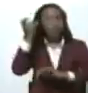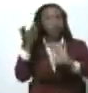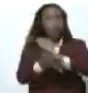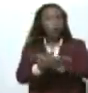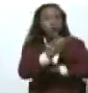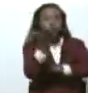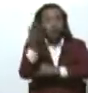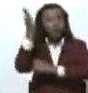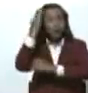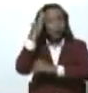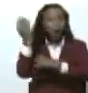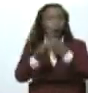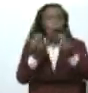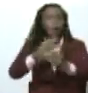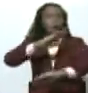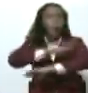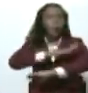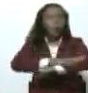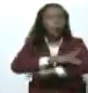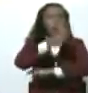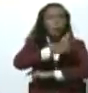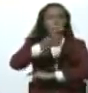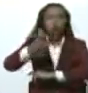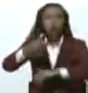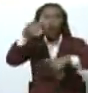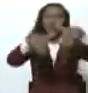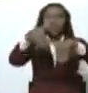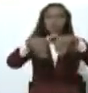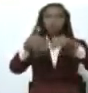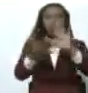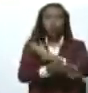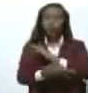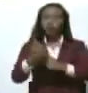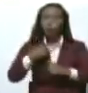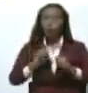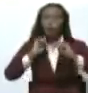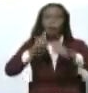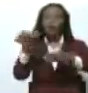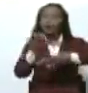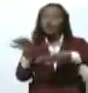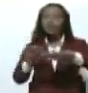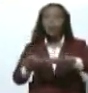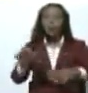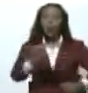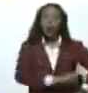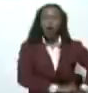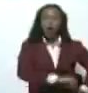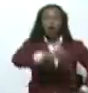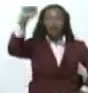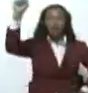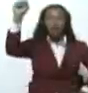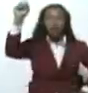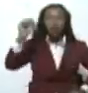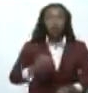del comportamiento de los electores. Comienzo por el municipio Libertador,